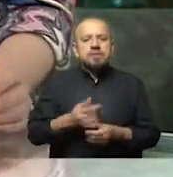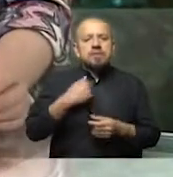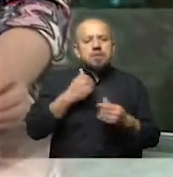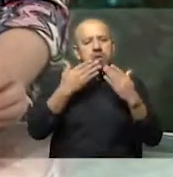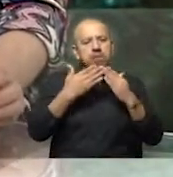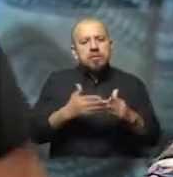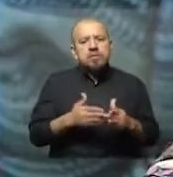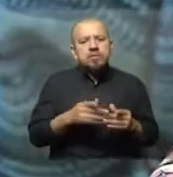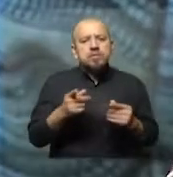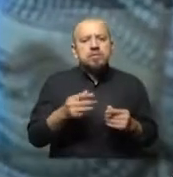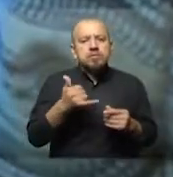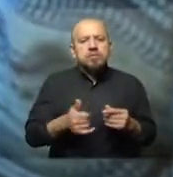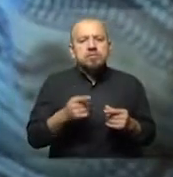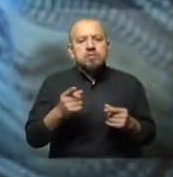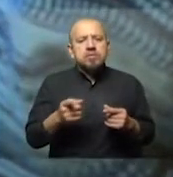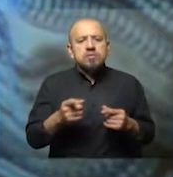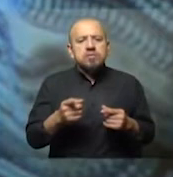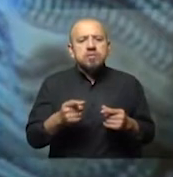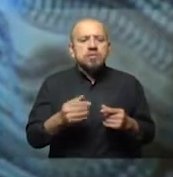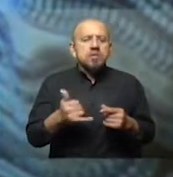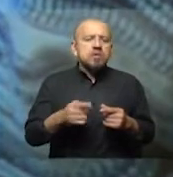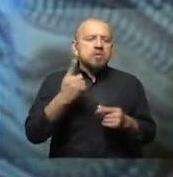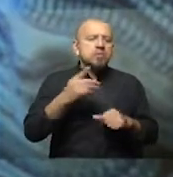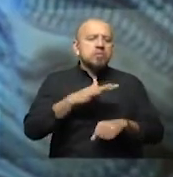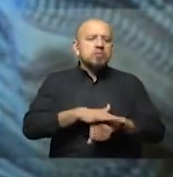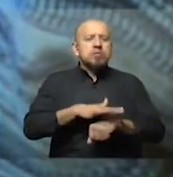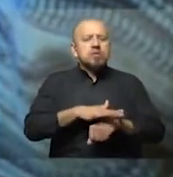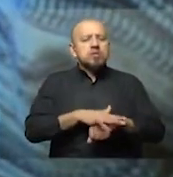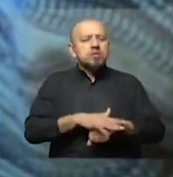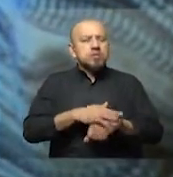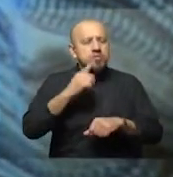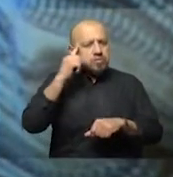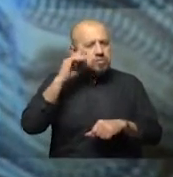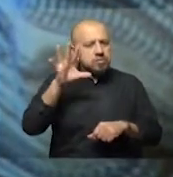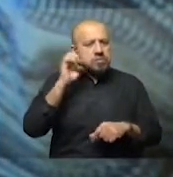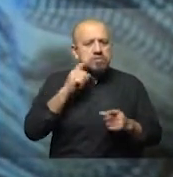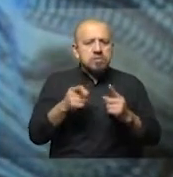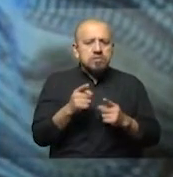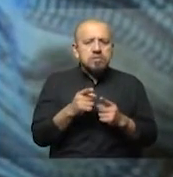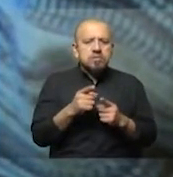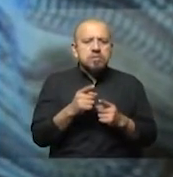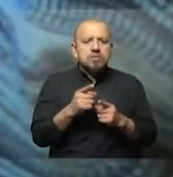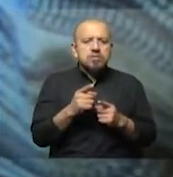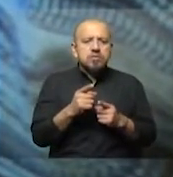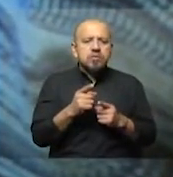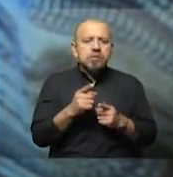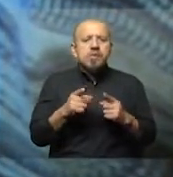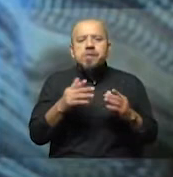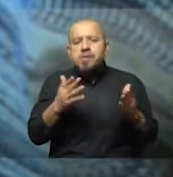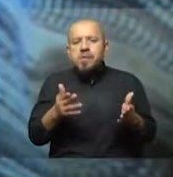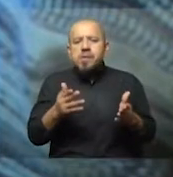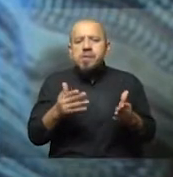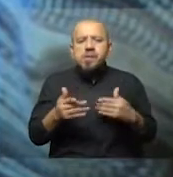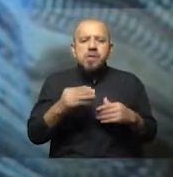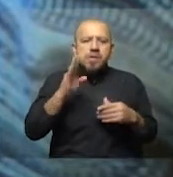tienes un momento un recuerdo o algo así que que vieras como que tu vieja era